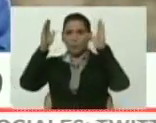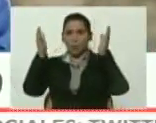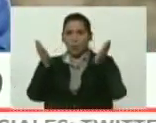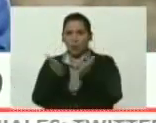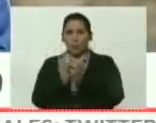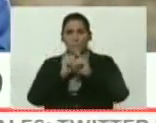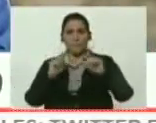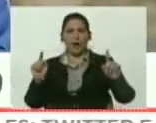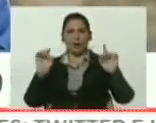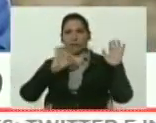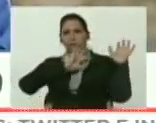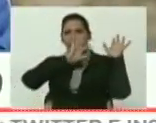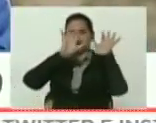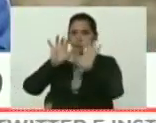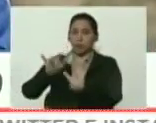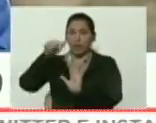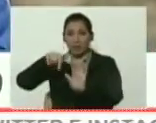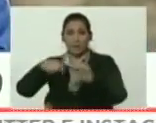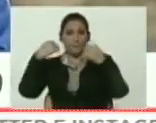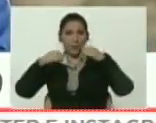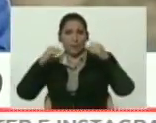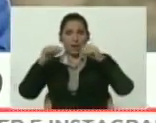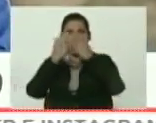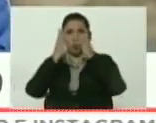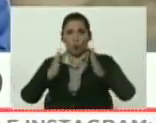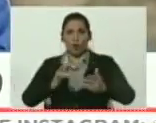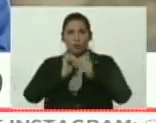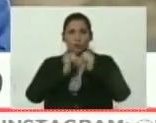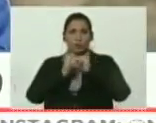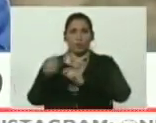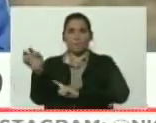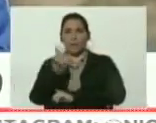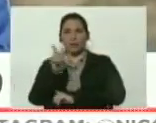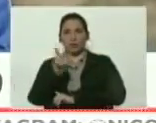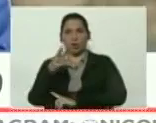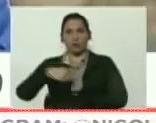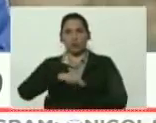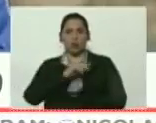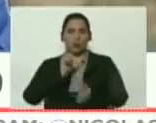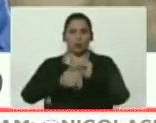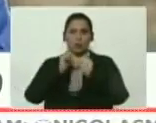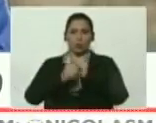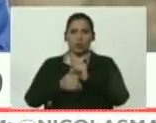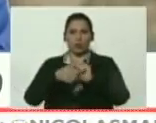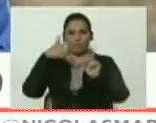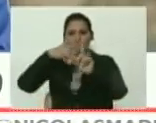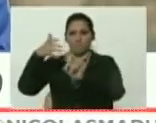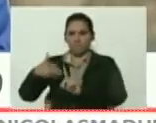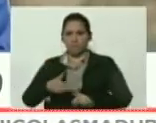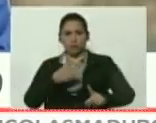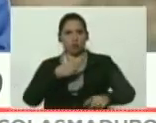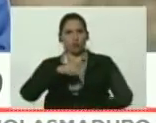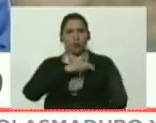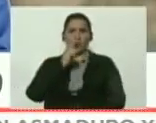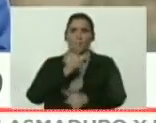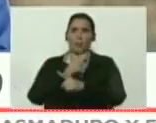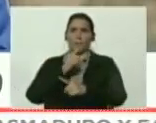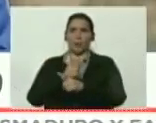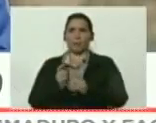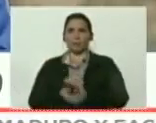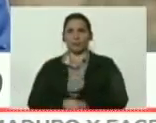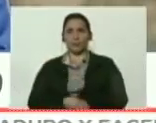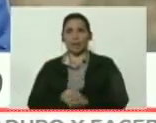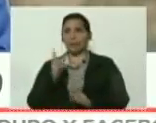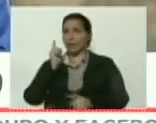para que vengan a preparar en las escuelas deportivas de Venezuela a nuestros deportistas, a nuestros atletas. Pedro, tienes